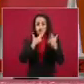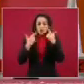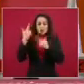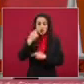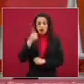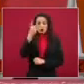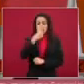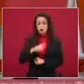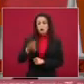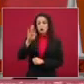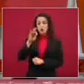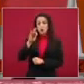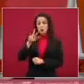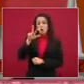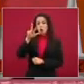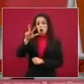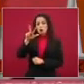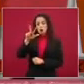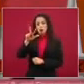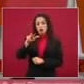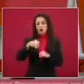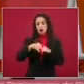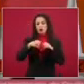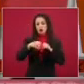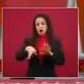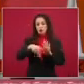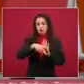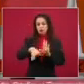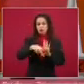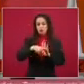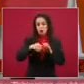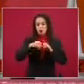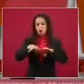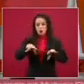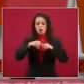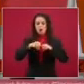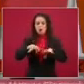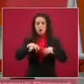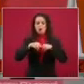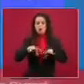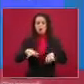Se revisaron 148 textos.